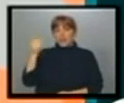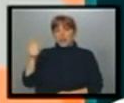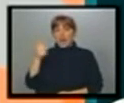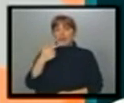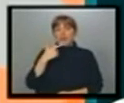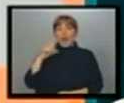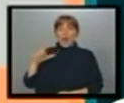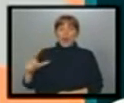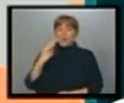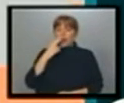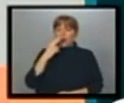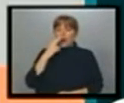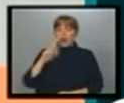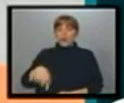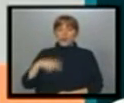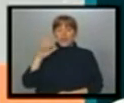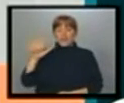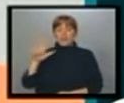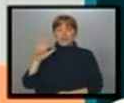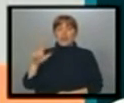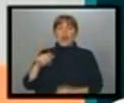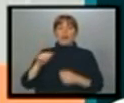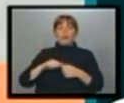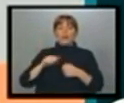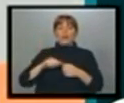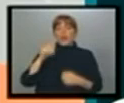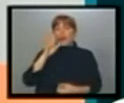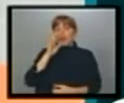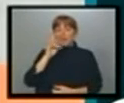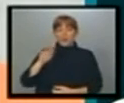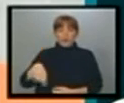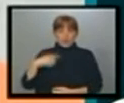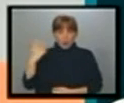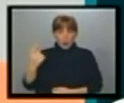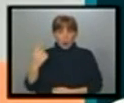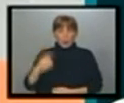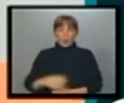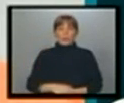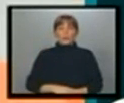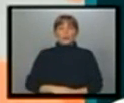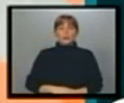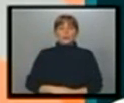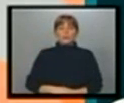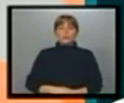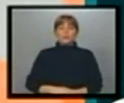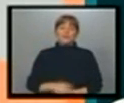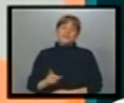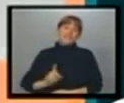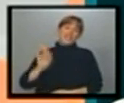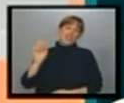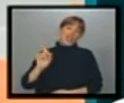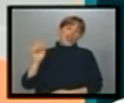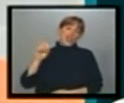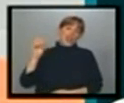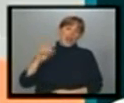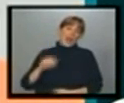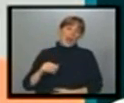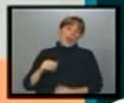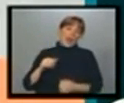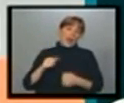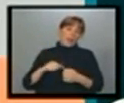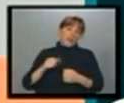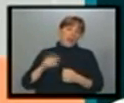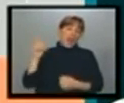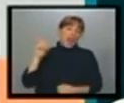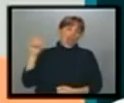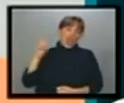tiene 11.3 y Posadas Misiones 14.1. Bastante bien en la mañana de Posadas, bastante templadito. Y ves bien al norte. Bien al norte con bastante inestabilidad también,